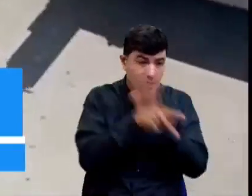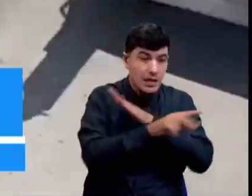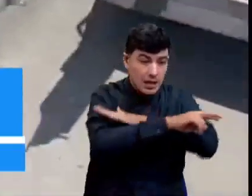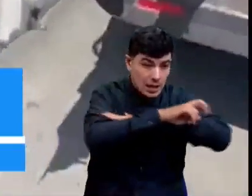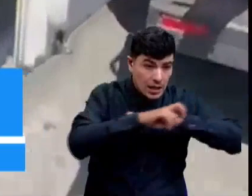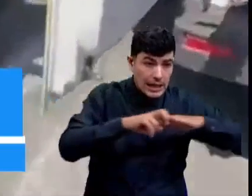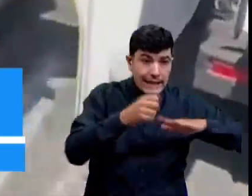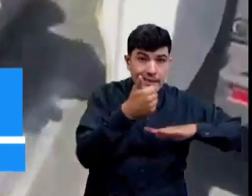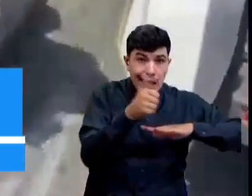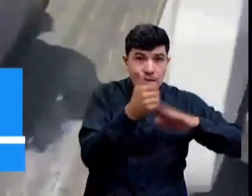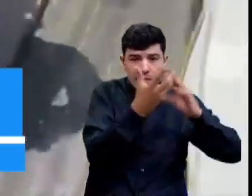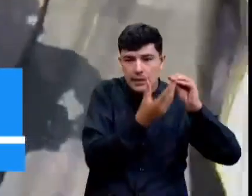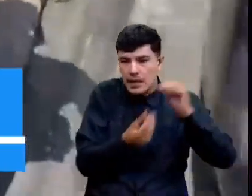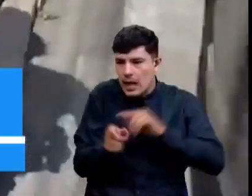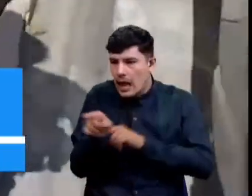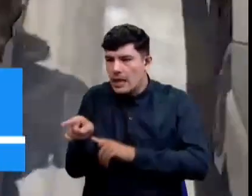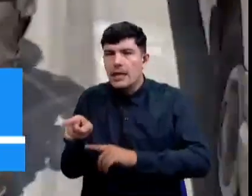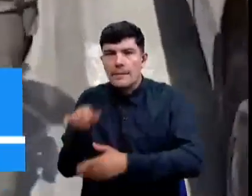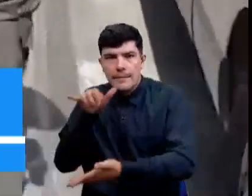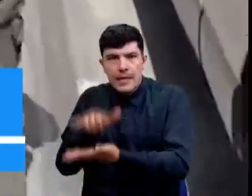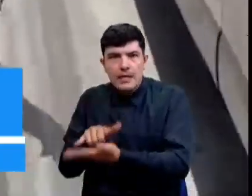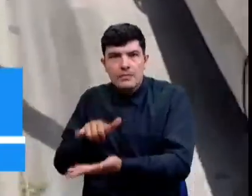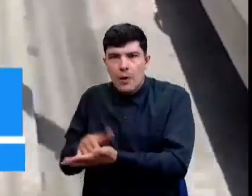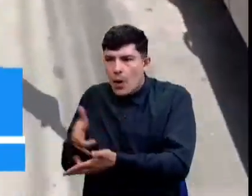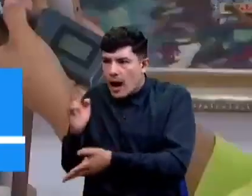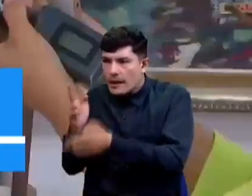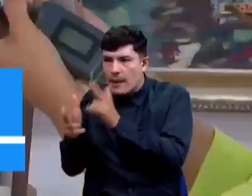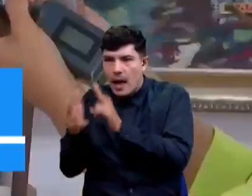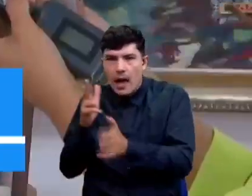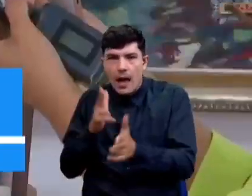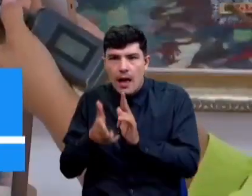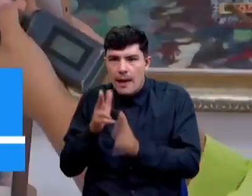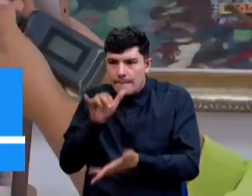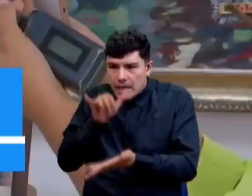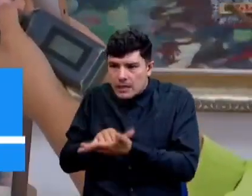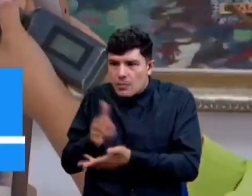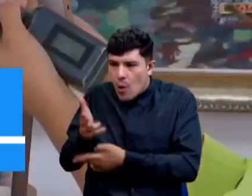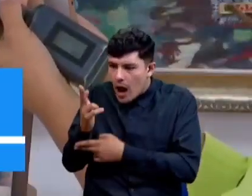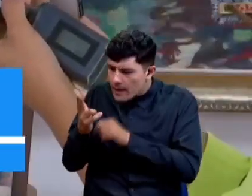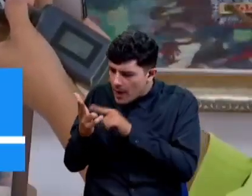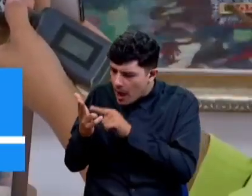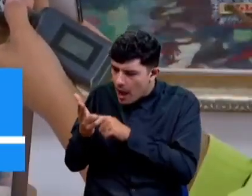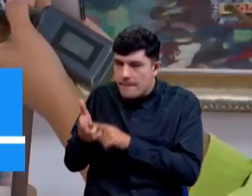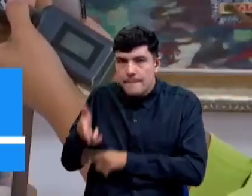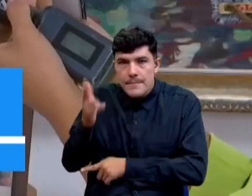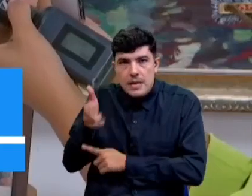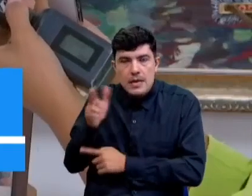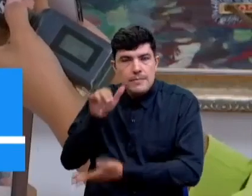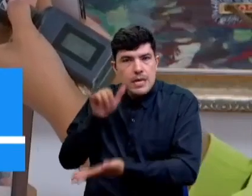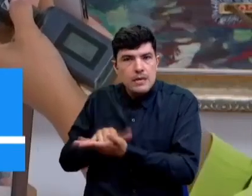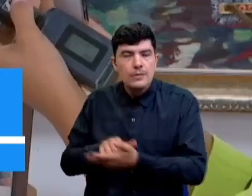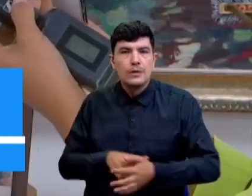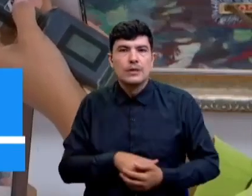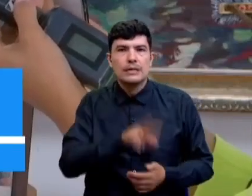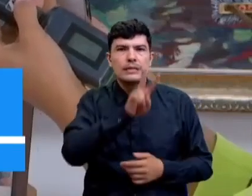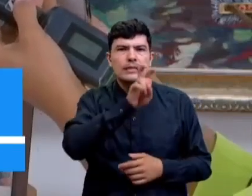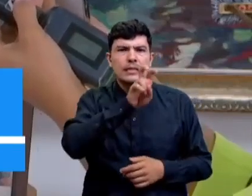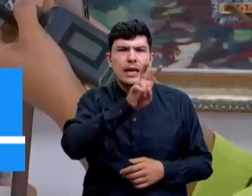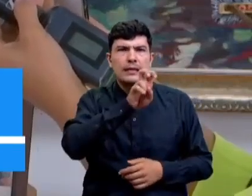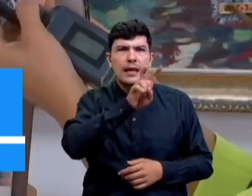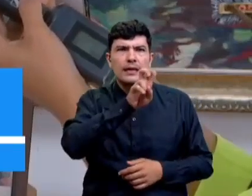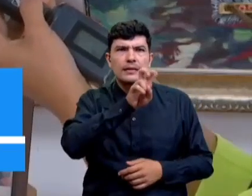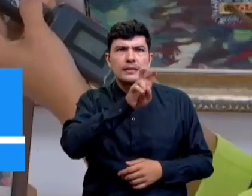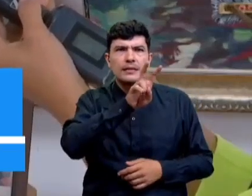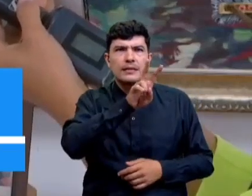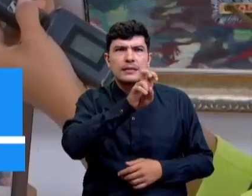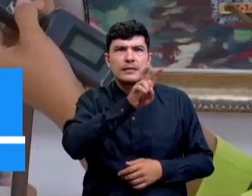siendo utilizada la misma arma de fuego. En esta semana que acaba de pasar, 7 homicidios esclarecidos sobre